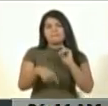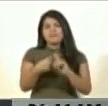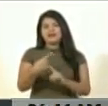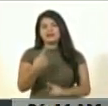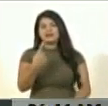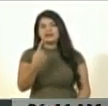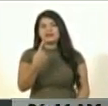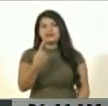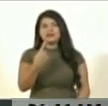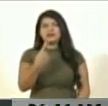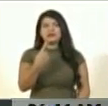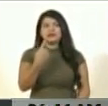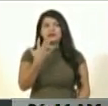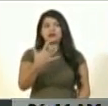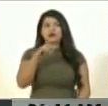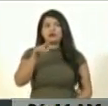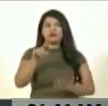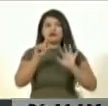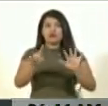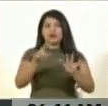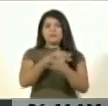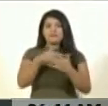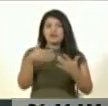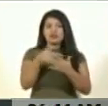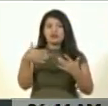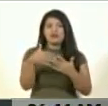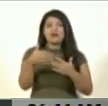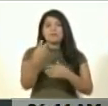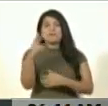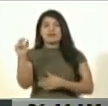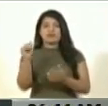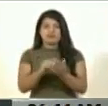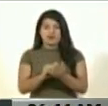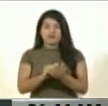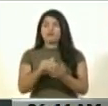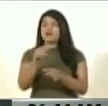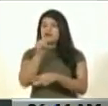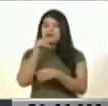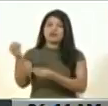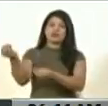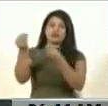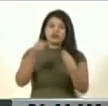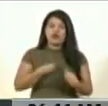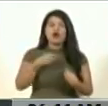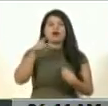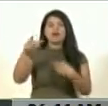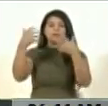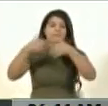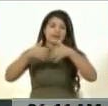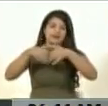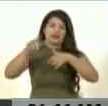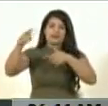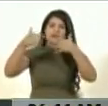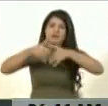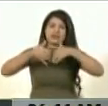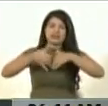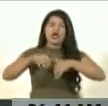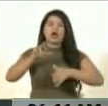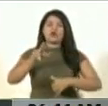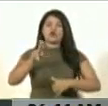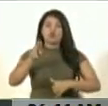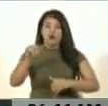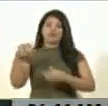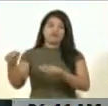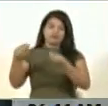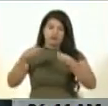25.6 millones de piezas de billetes de 20.000 procedentes de la compañía de la Rúa, la cual es el fabricante de esta